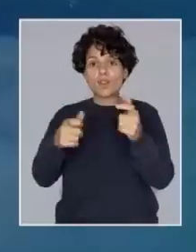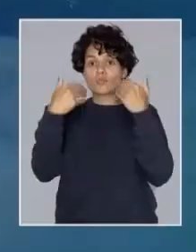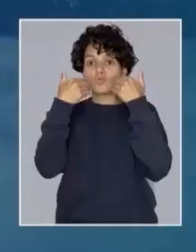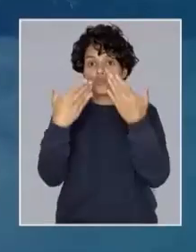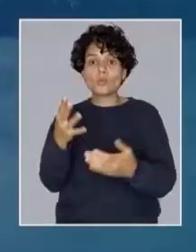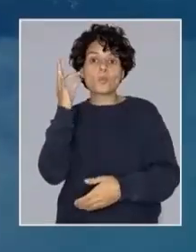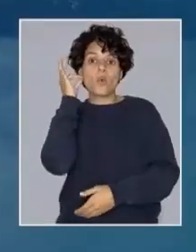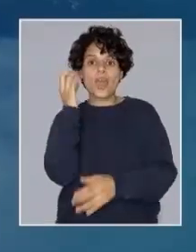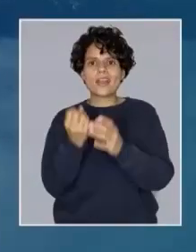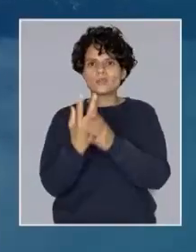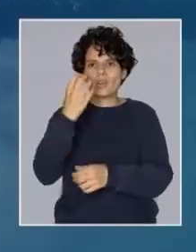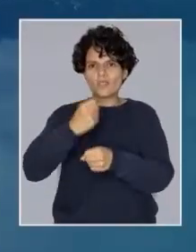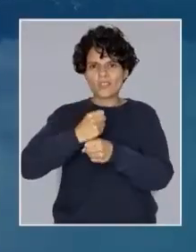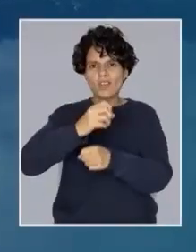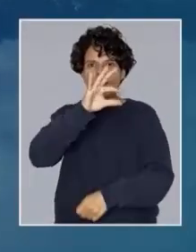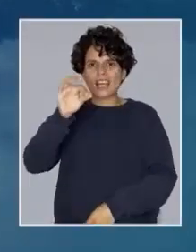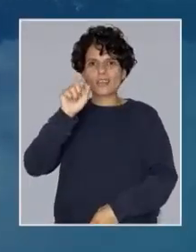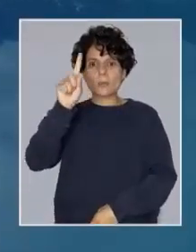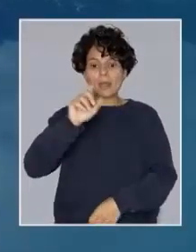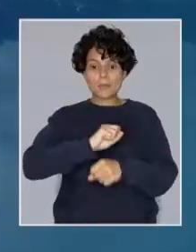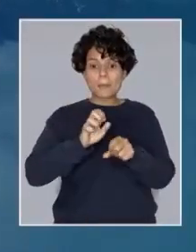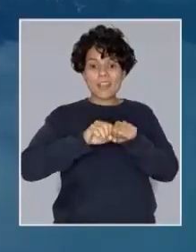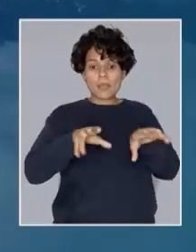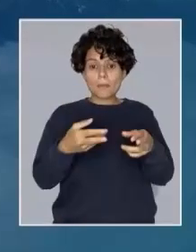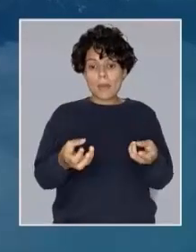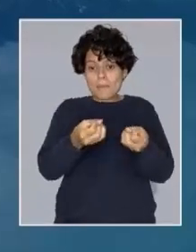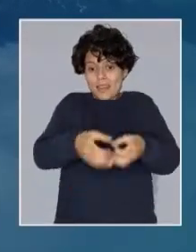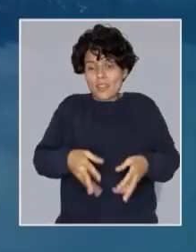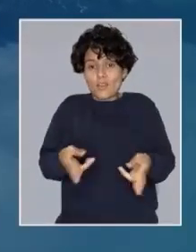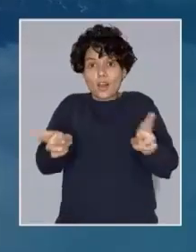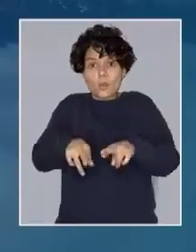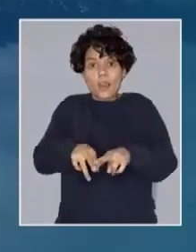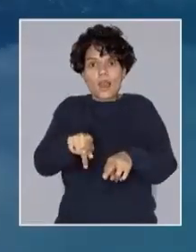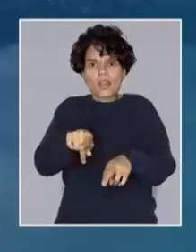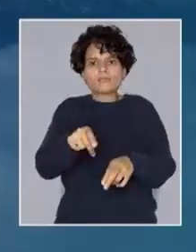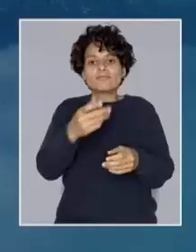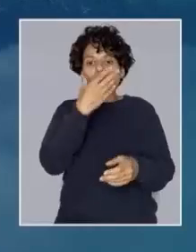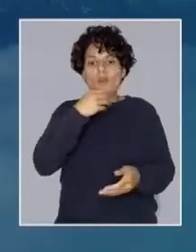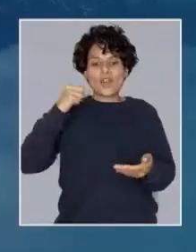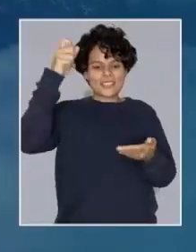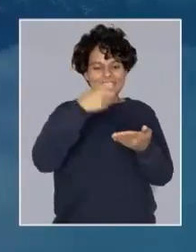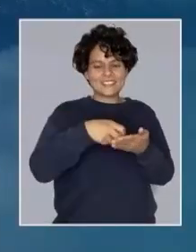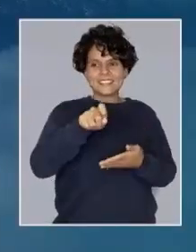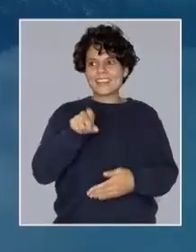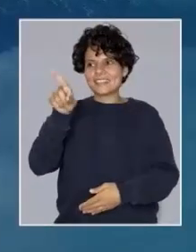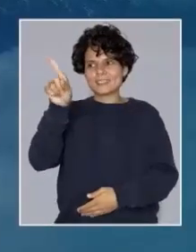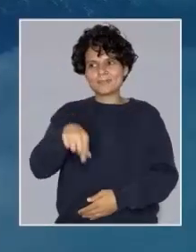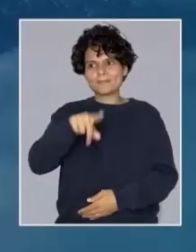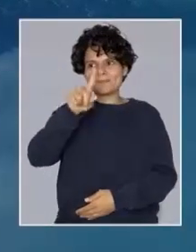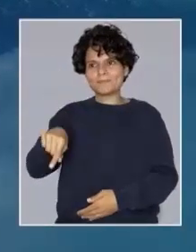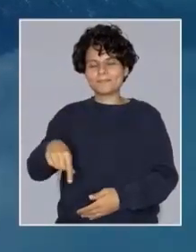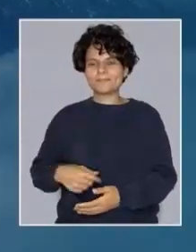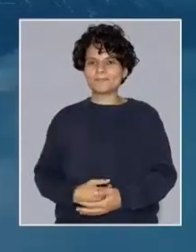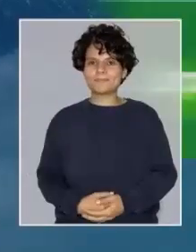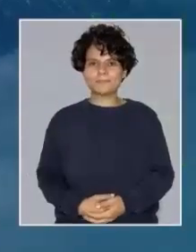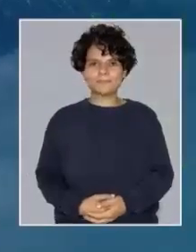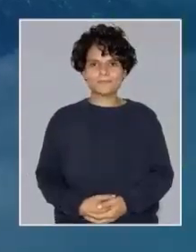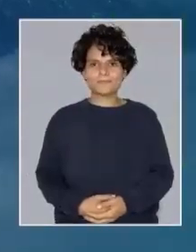Crear 500.000 nuevos empleos para mujeres y recuperar lo perdido en pandemia. Boric. El otro.